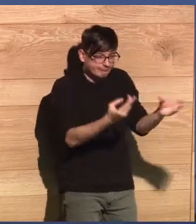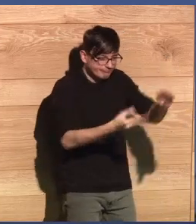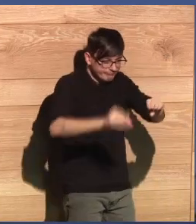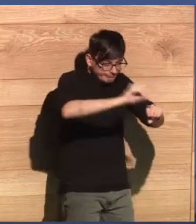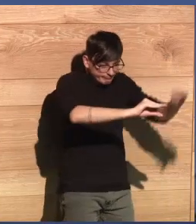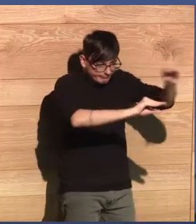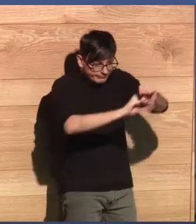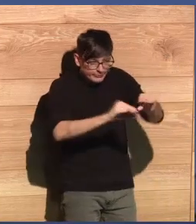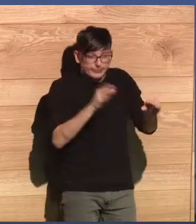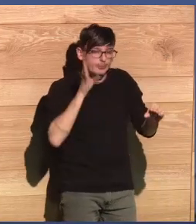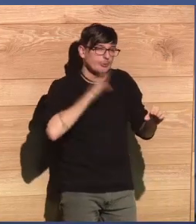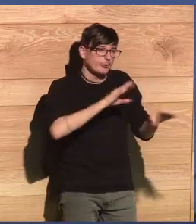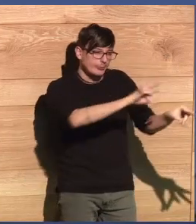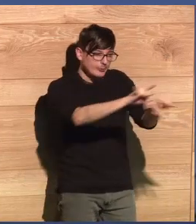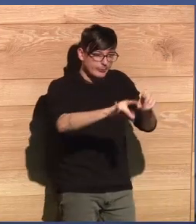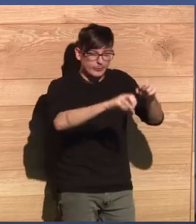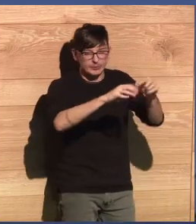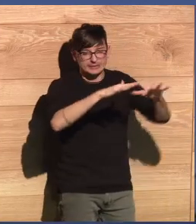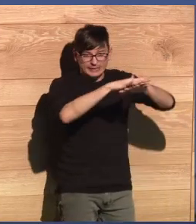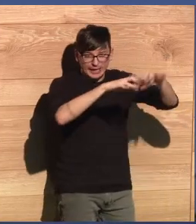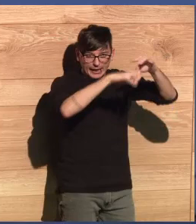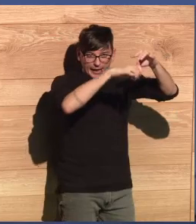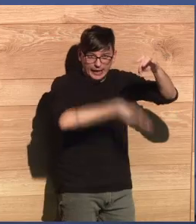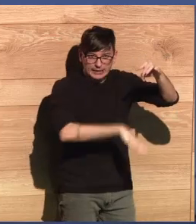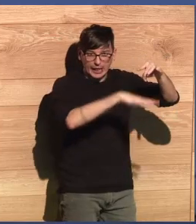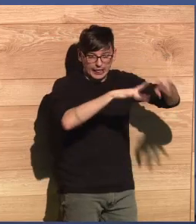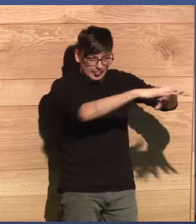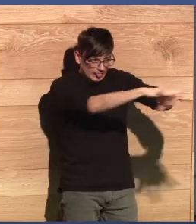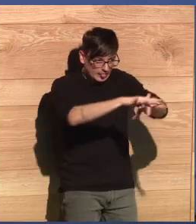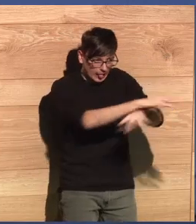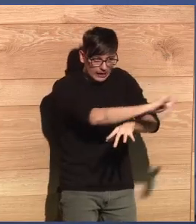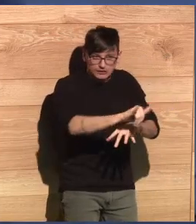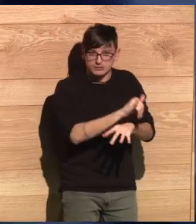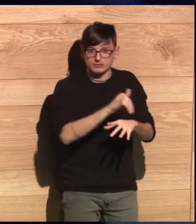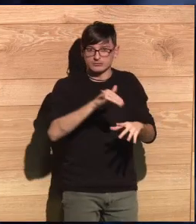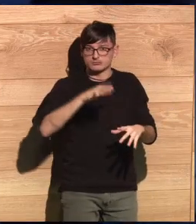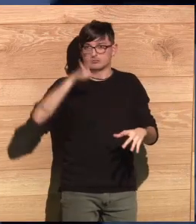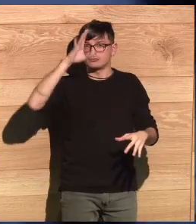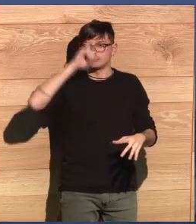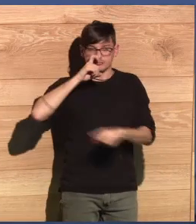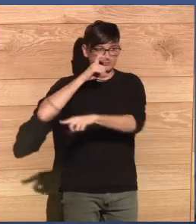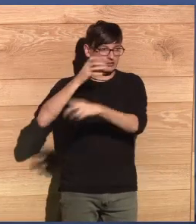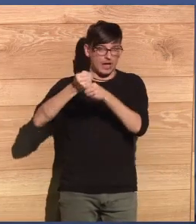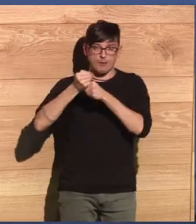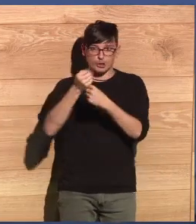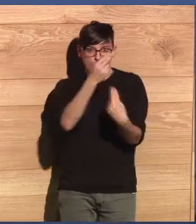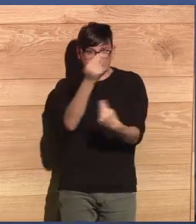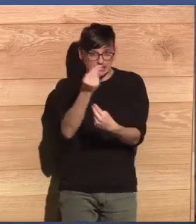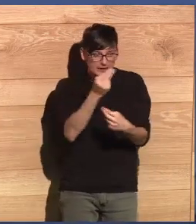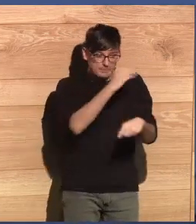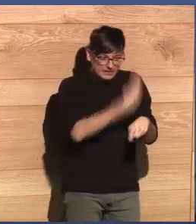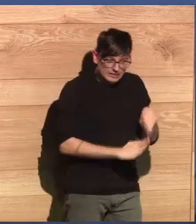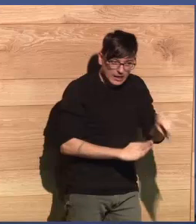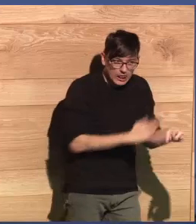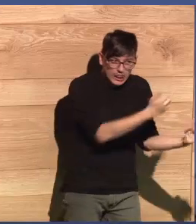llenos de polvo y telas de araña. De pronto se acordó de su caballo, su pincel, sus días pintando en